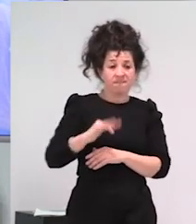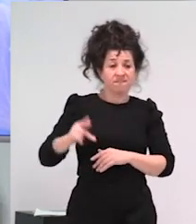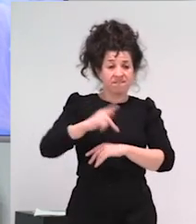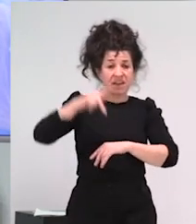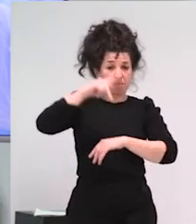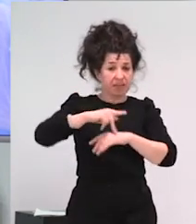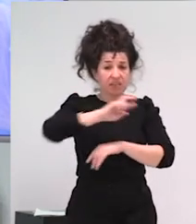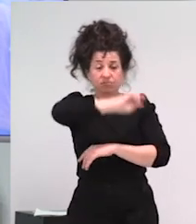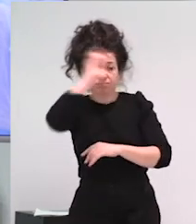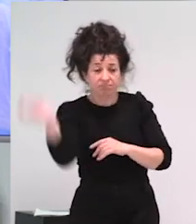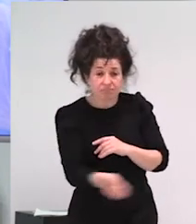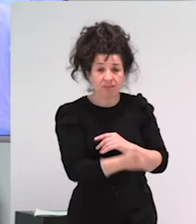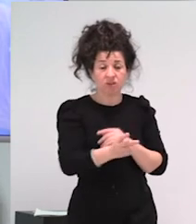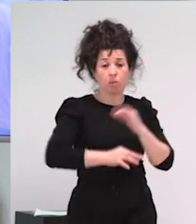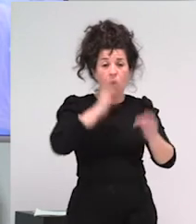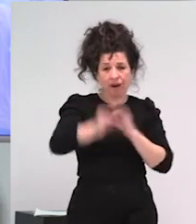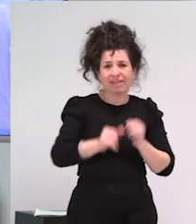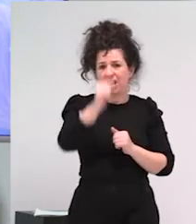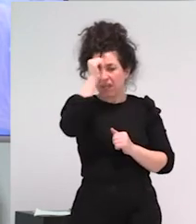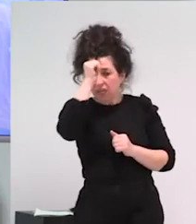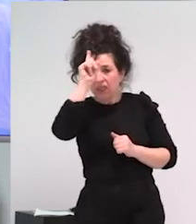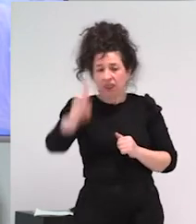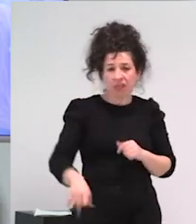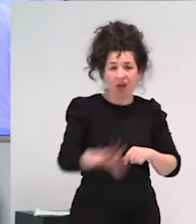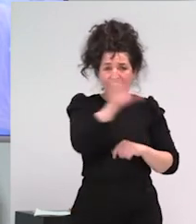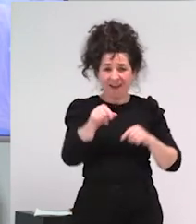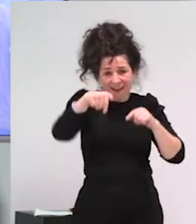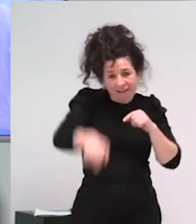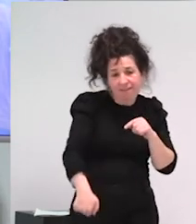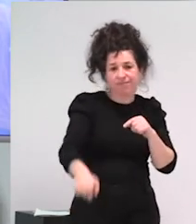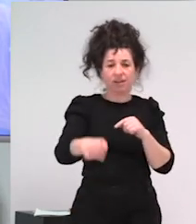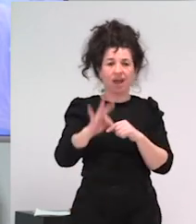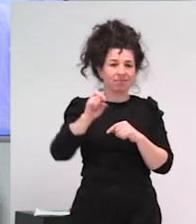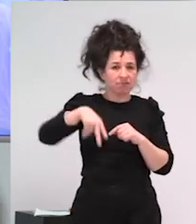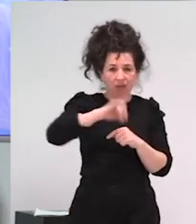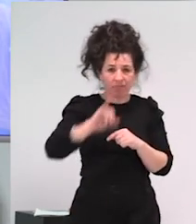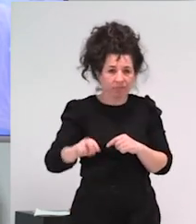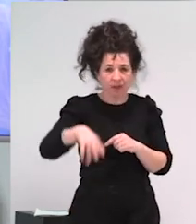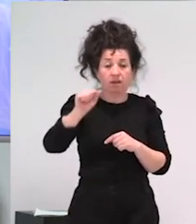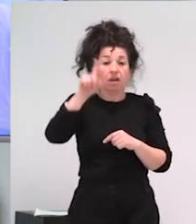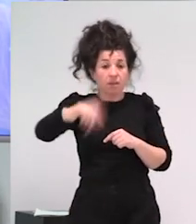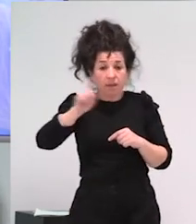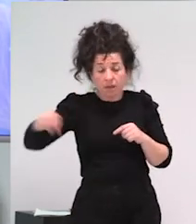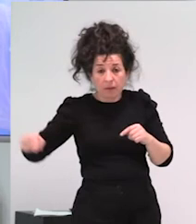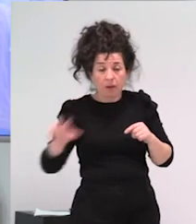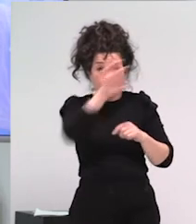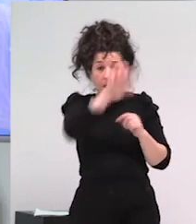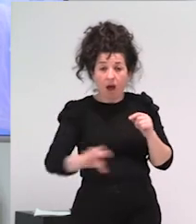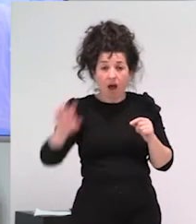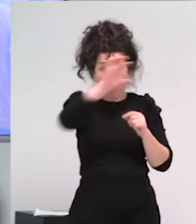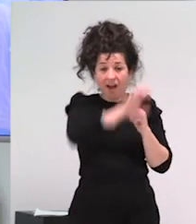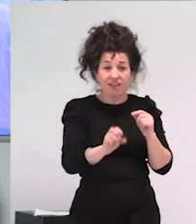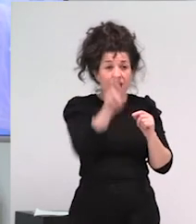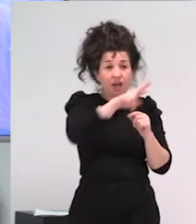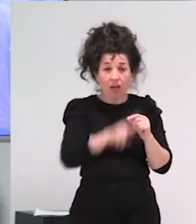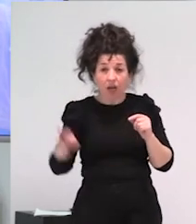África, en India también, en Sudáfrica también, en Tanzania también, etcétera, se vuelve alguna cosa más